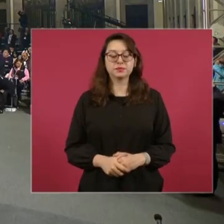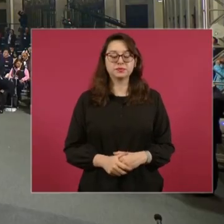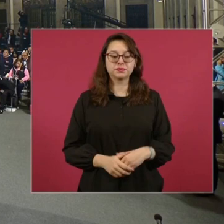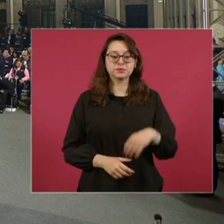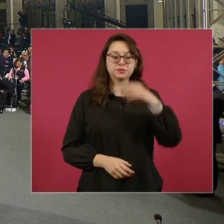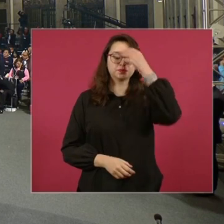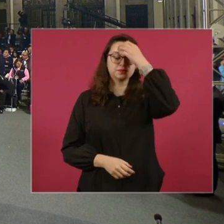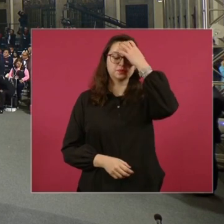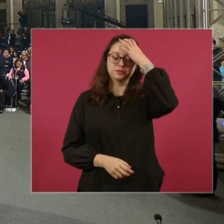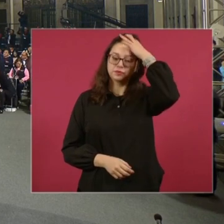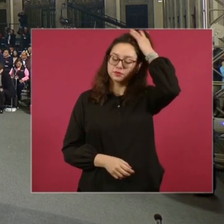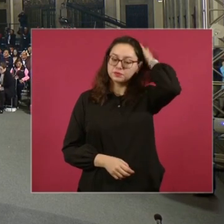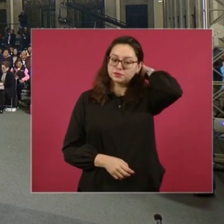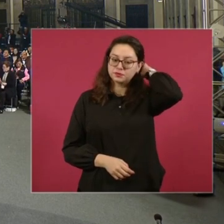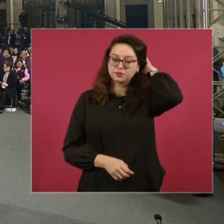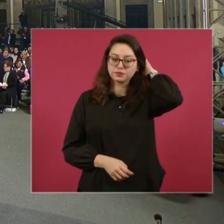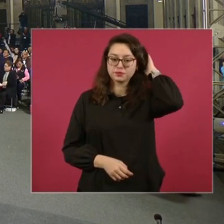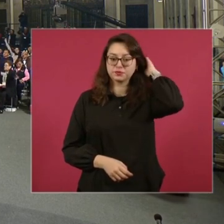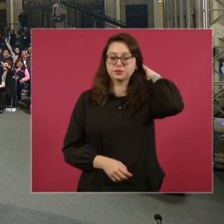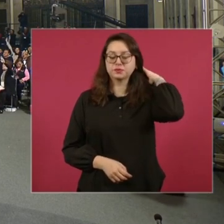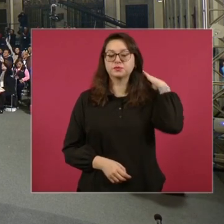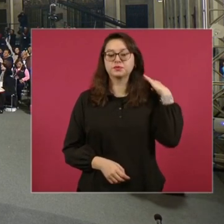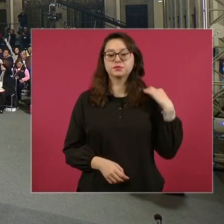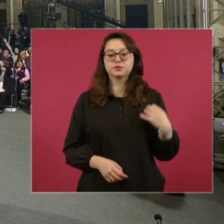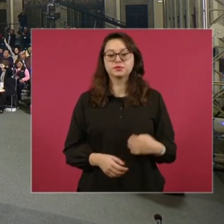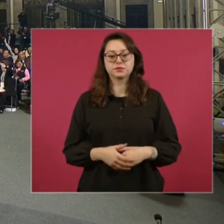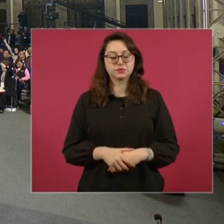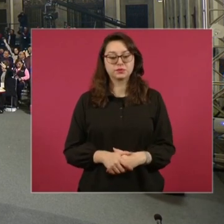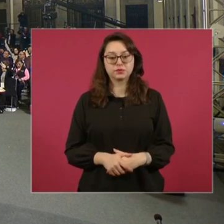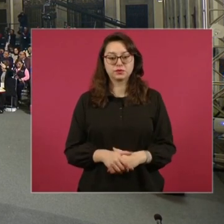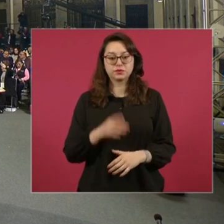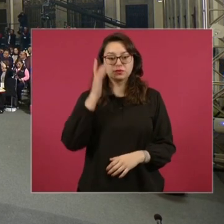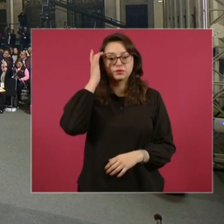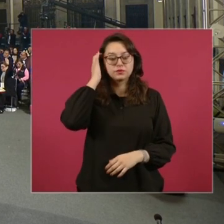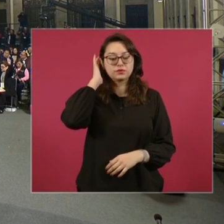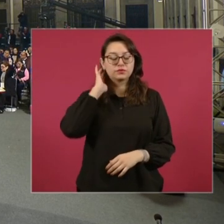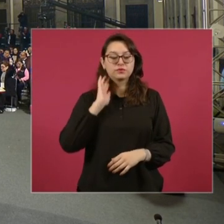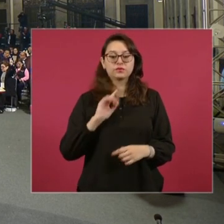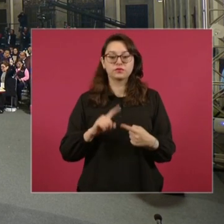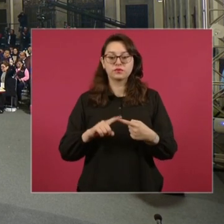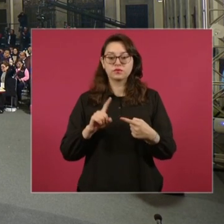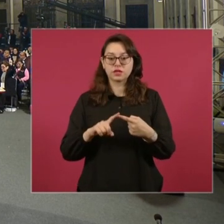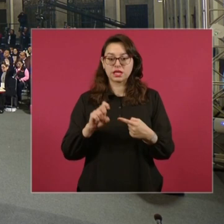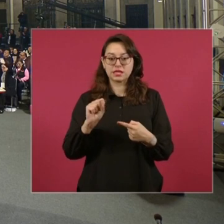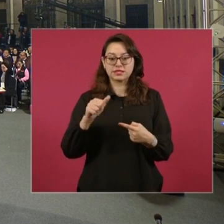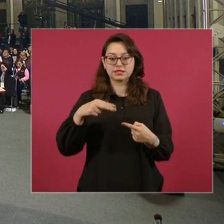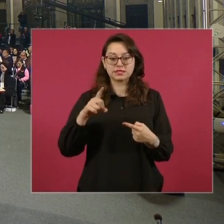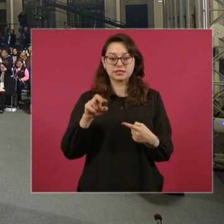Bueno, pues vamos. Quedó pendiente Sandra.